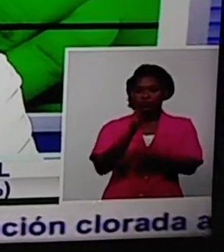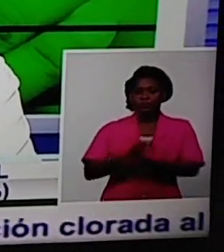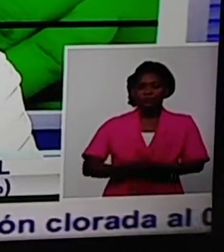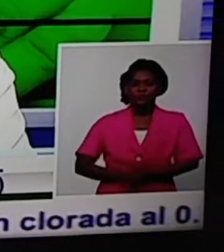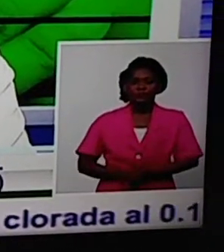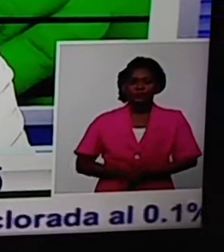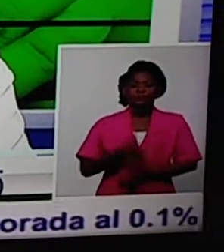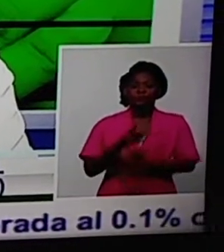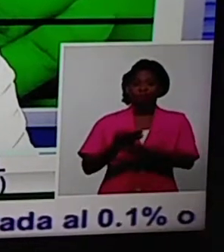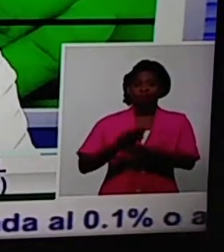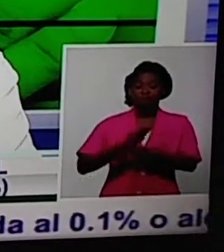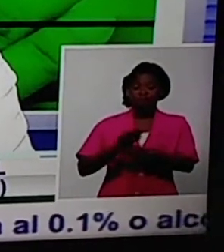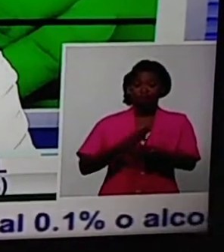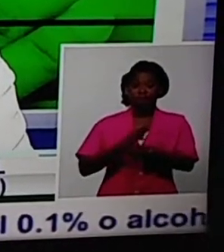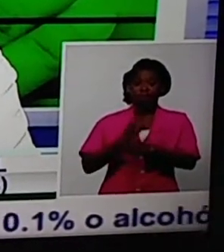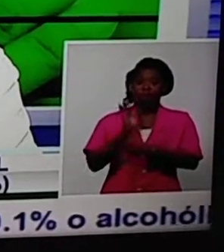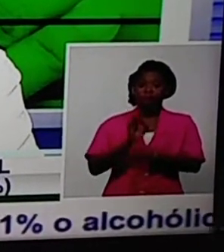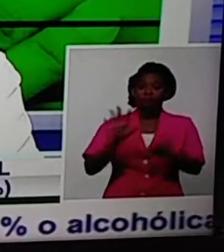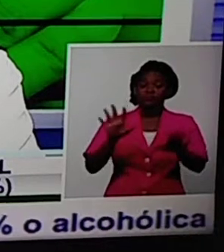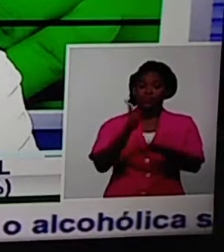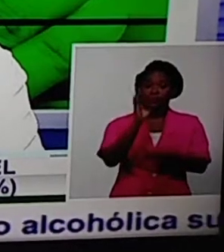ya 89